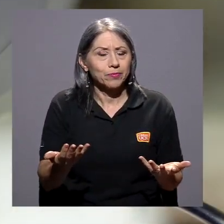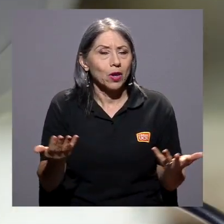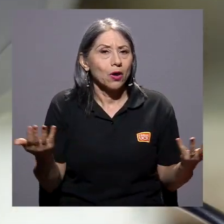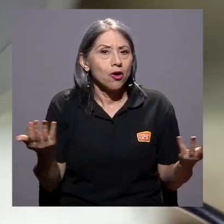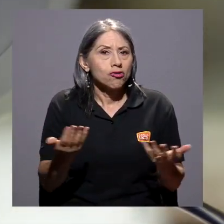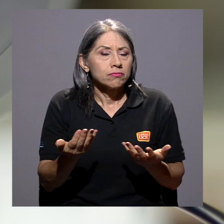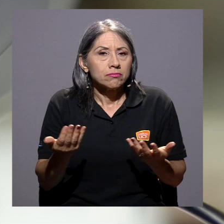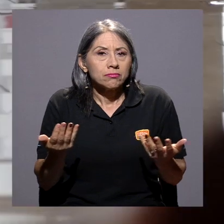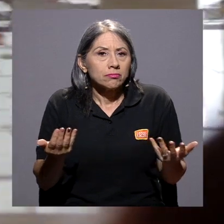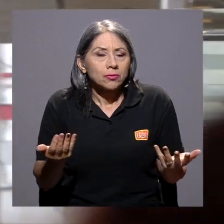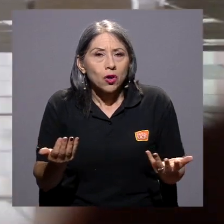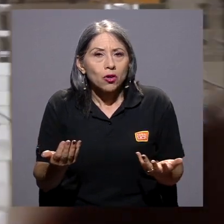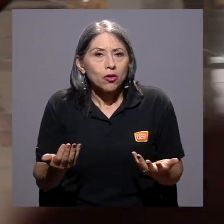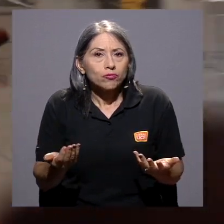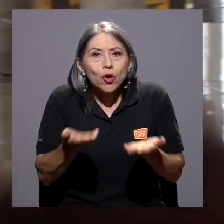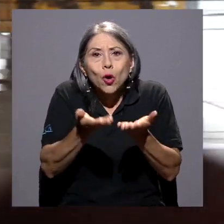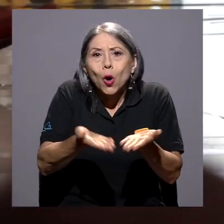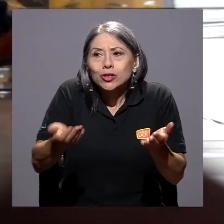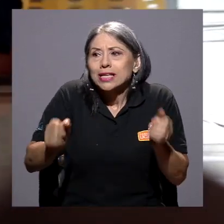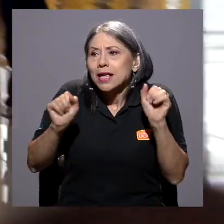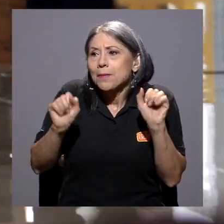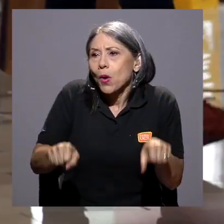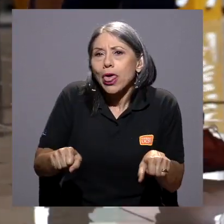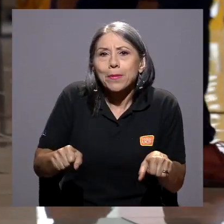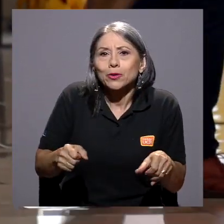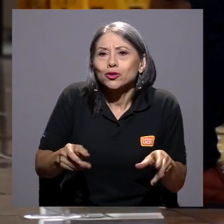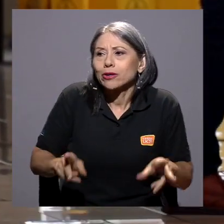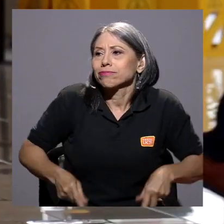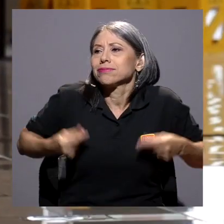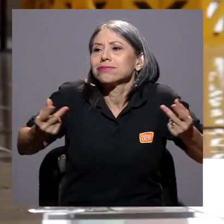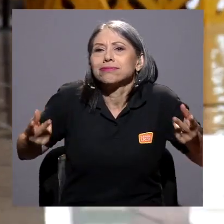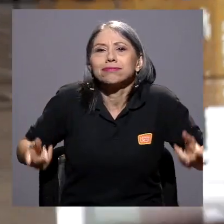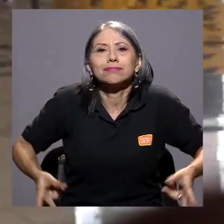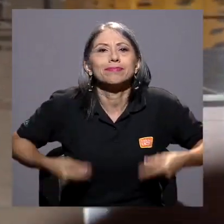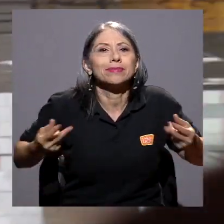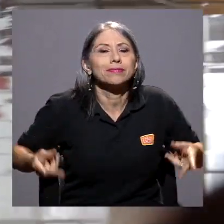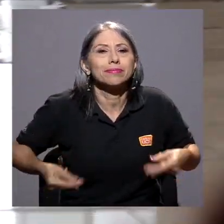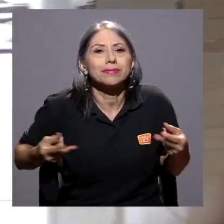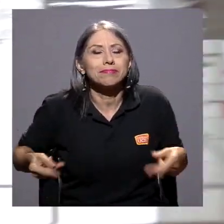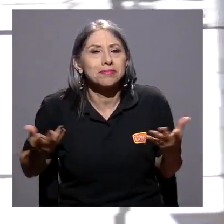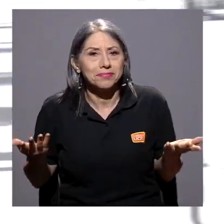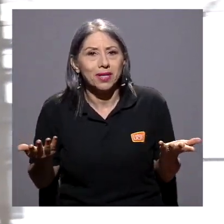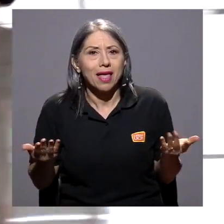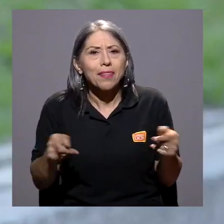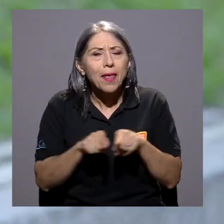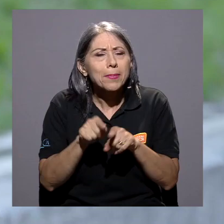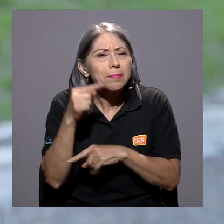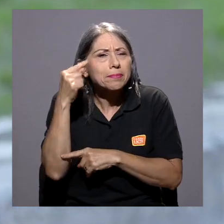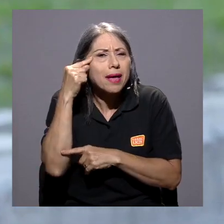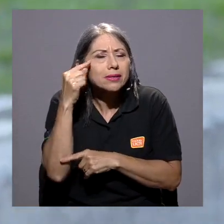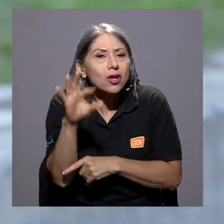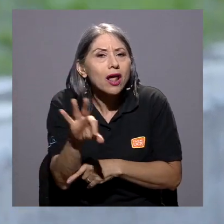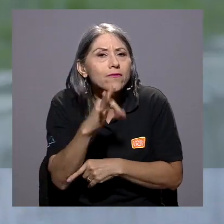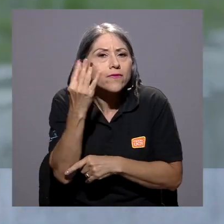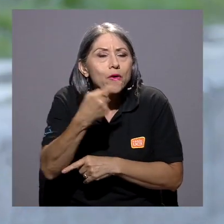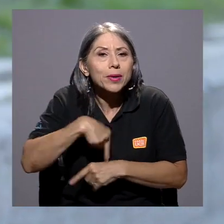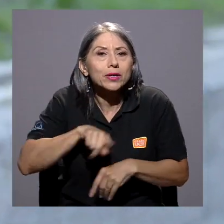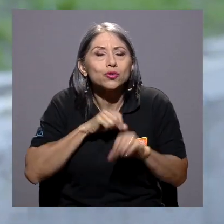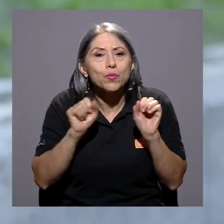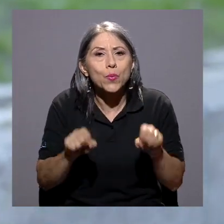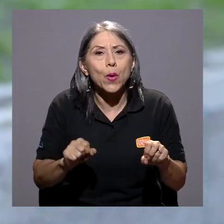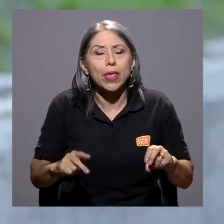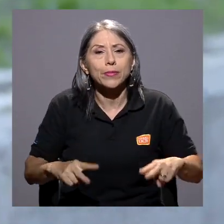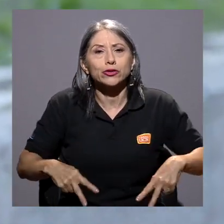¿verdad? O en las que podemos gastar nuestro dinero, ¿verdad? Sino también en la manera que podemos